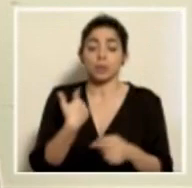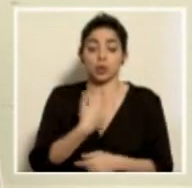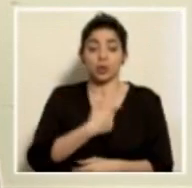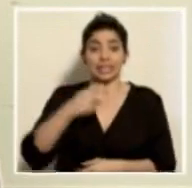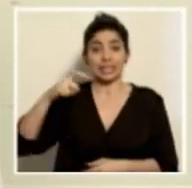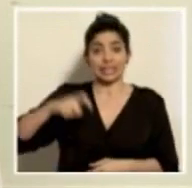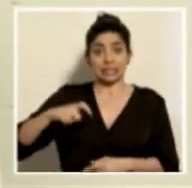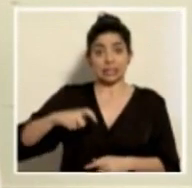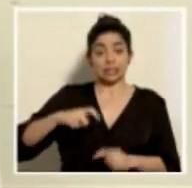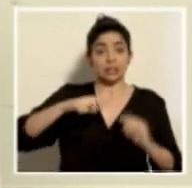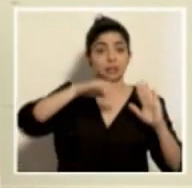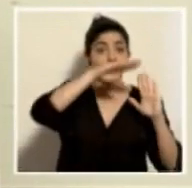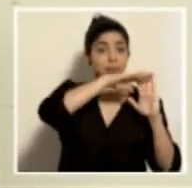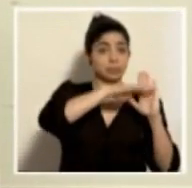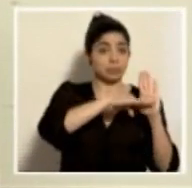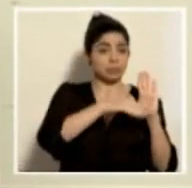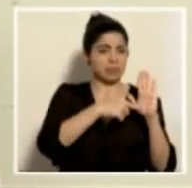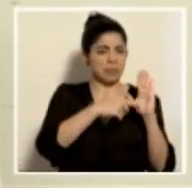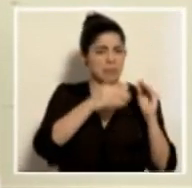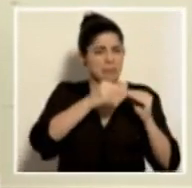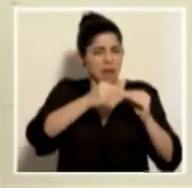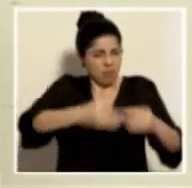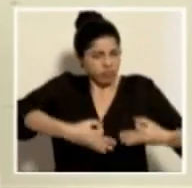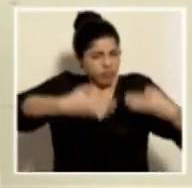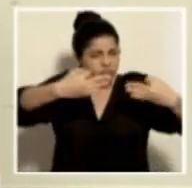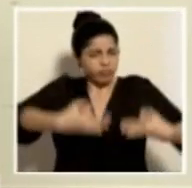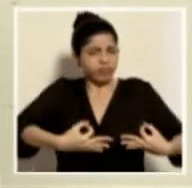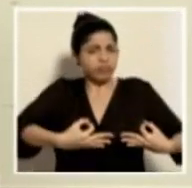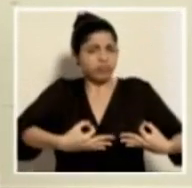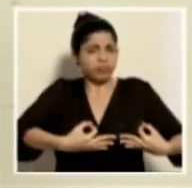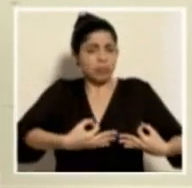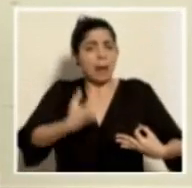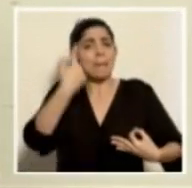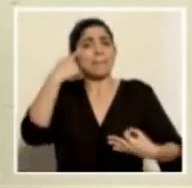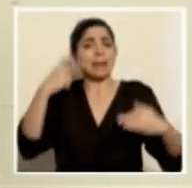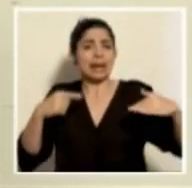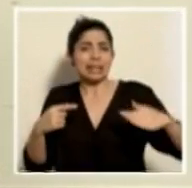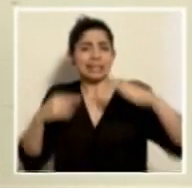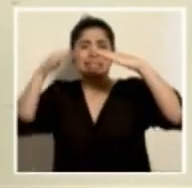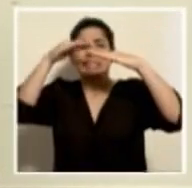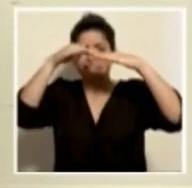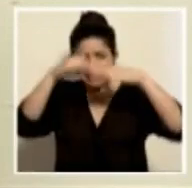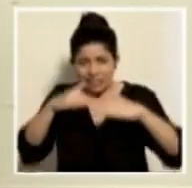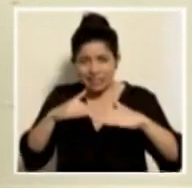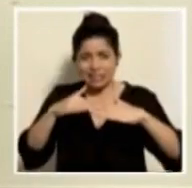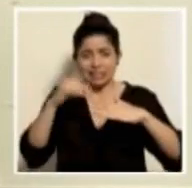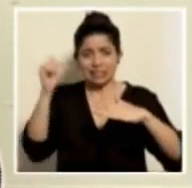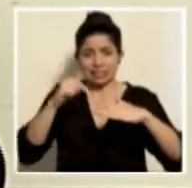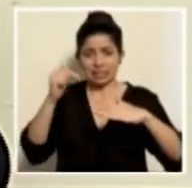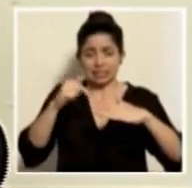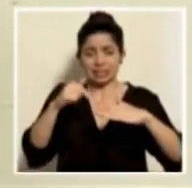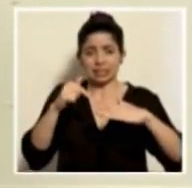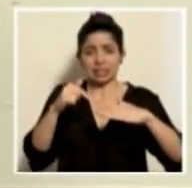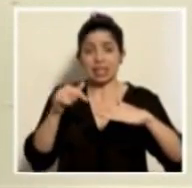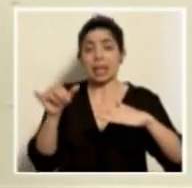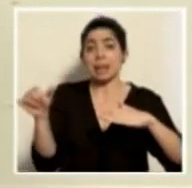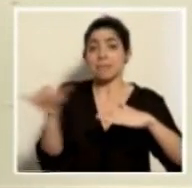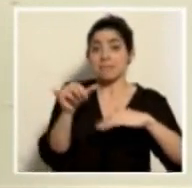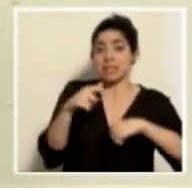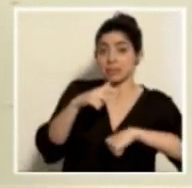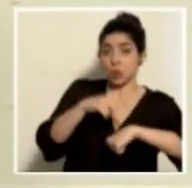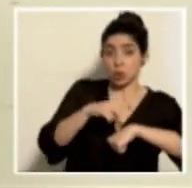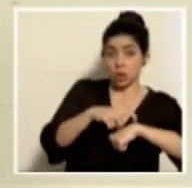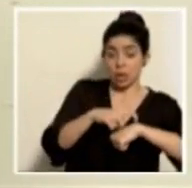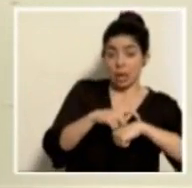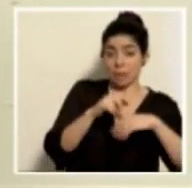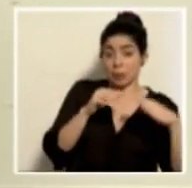Necesitamos las medidas más contundentes para golpear la curva, reducirla y al mismo tiempo